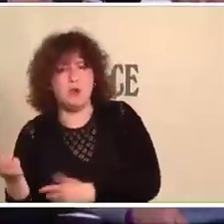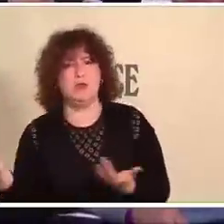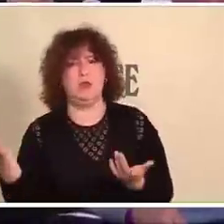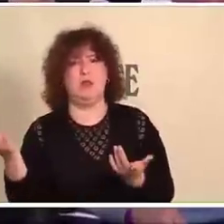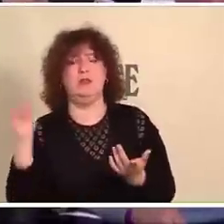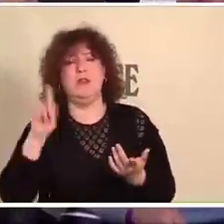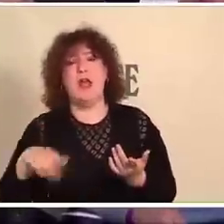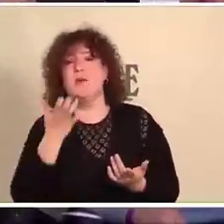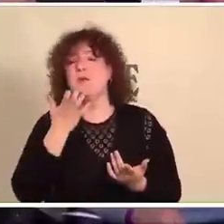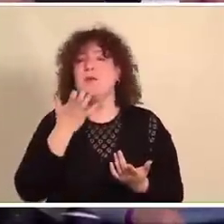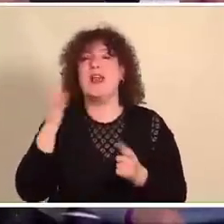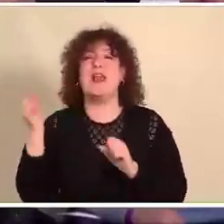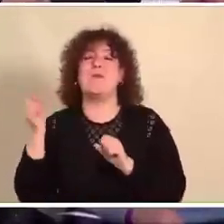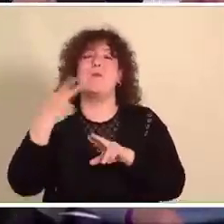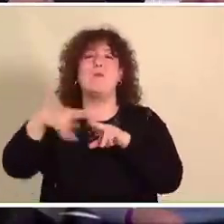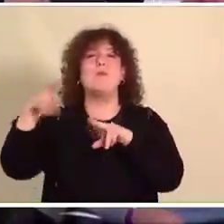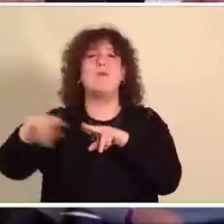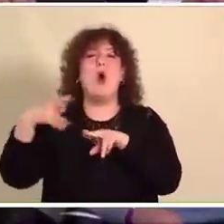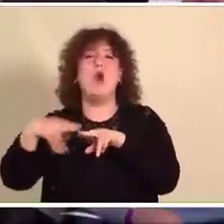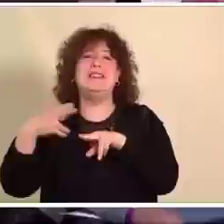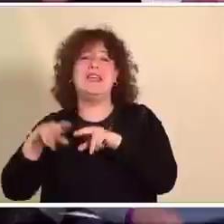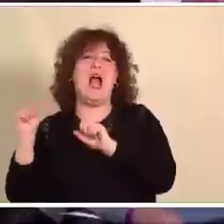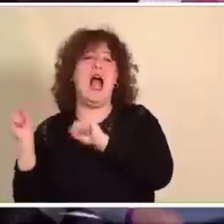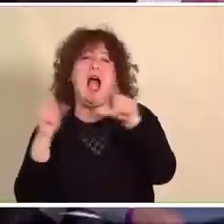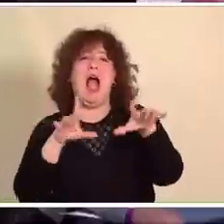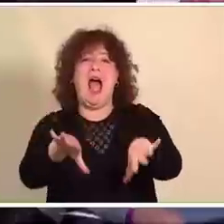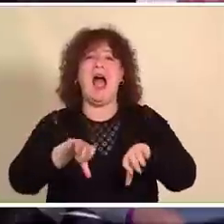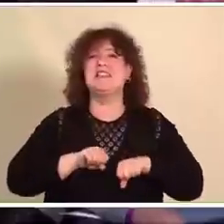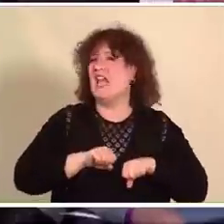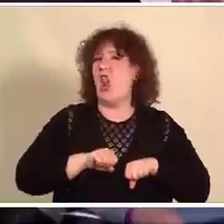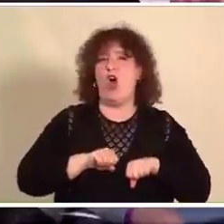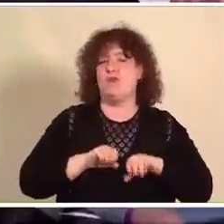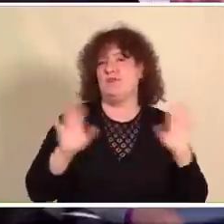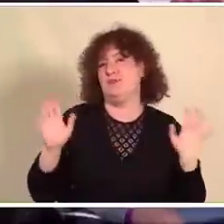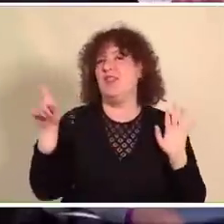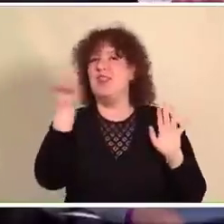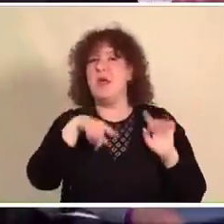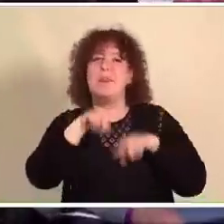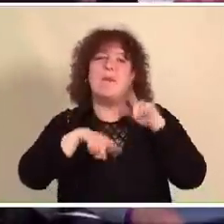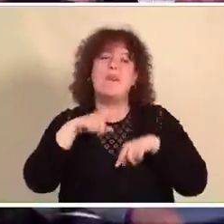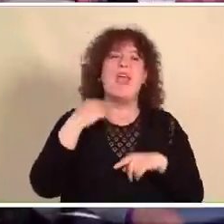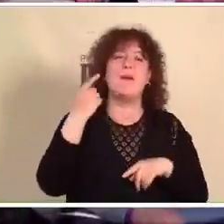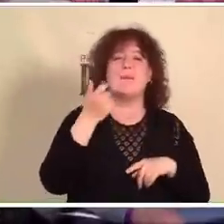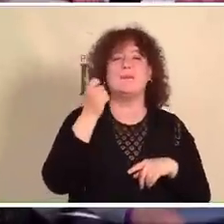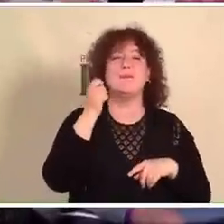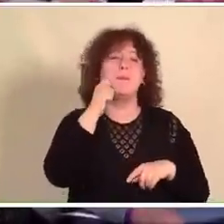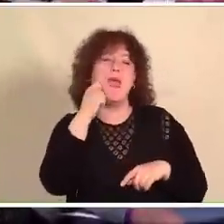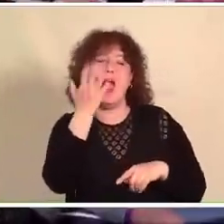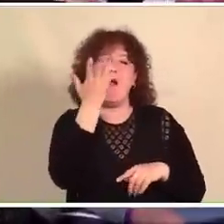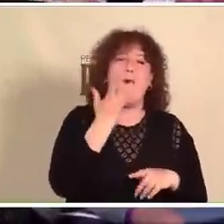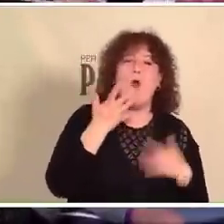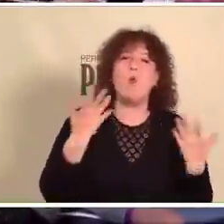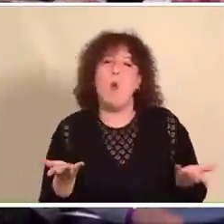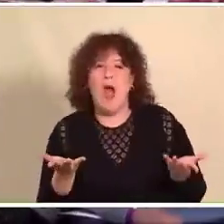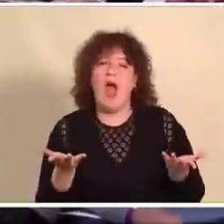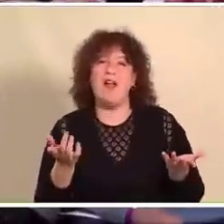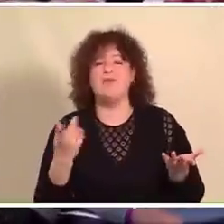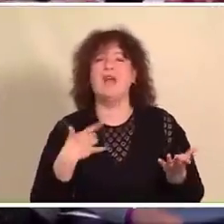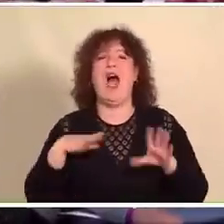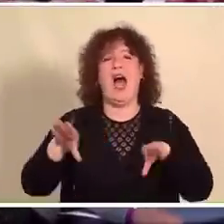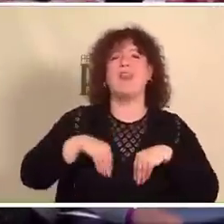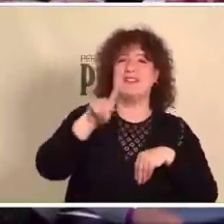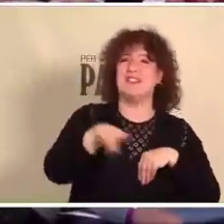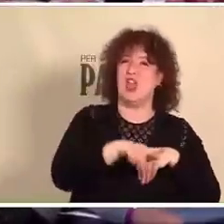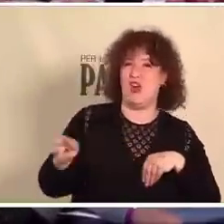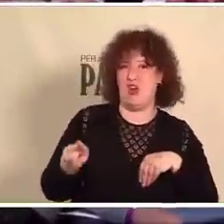no mire el color de piel de la gente que huye para decidir si tienen o no derechos humanos es pensar en la